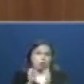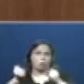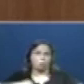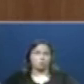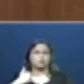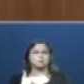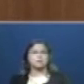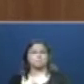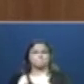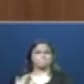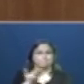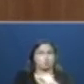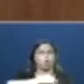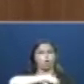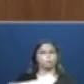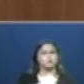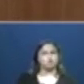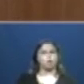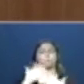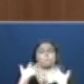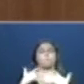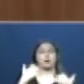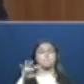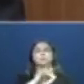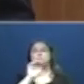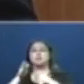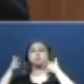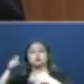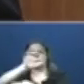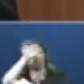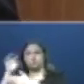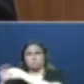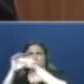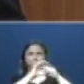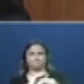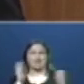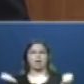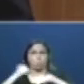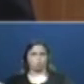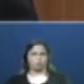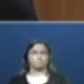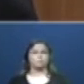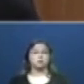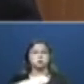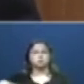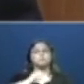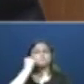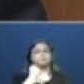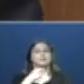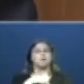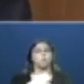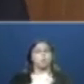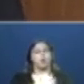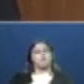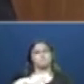entre la comisión el parlamento y el consejo europeo la fortaleza de nuestra posición de comunidad en la fase final de esta